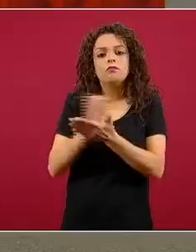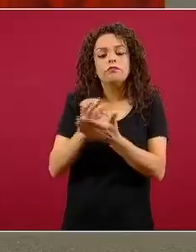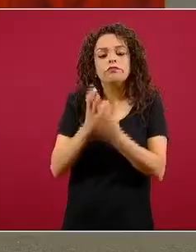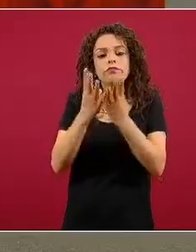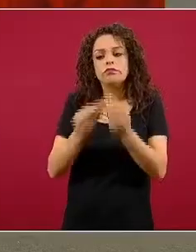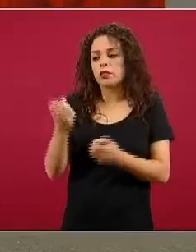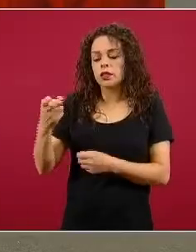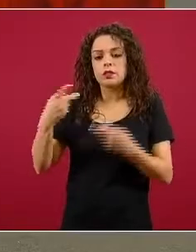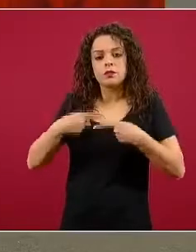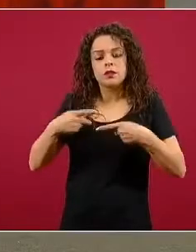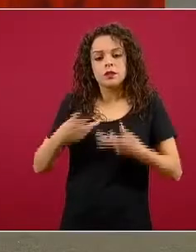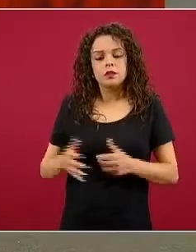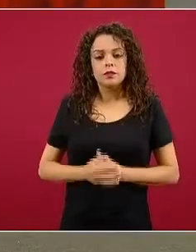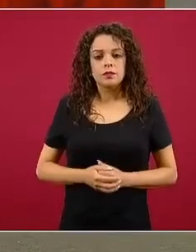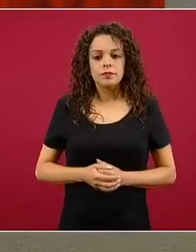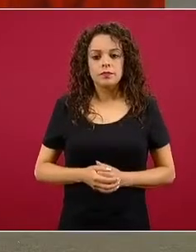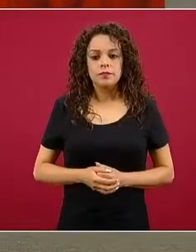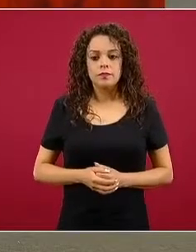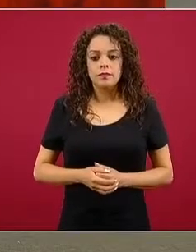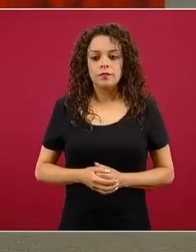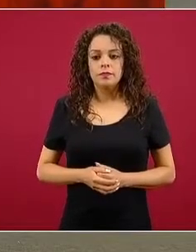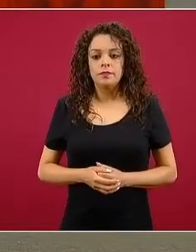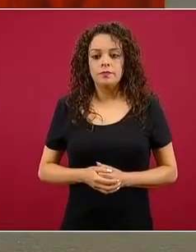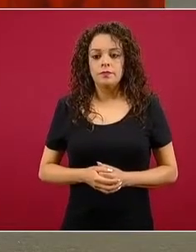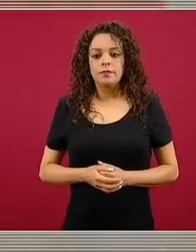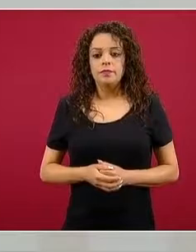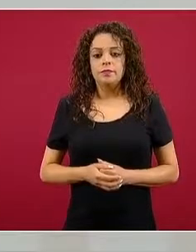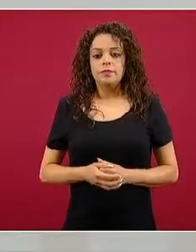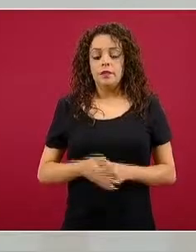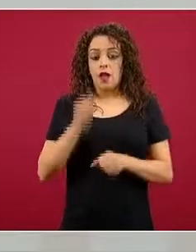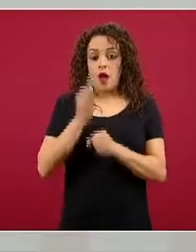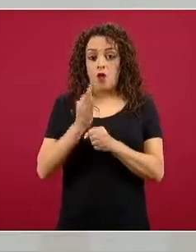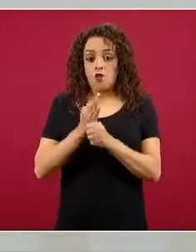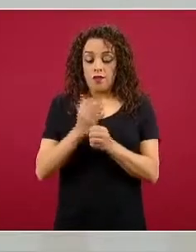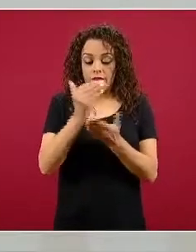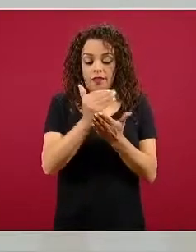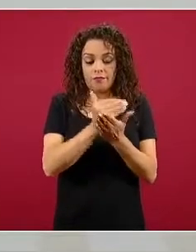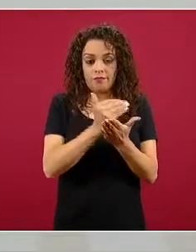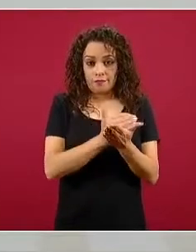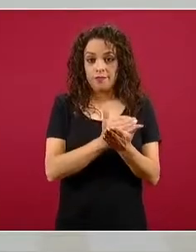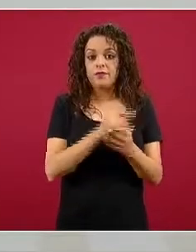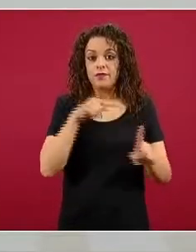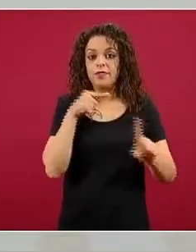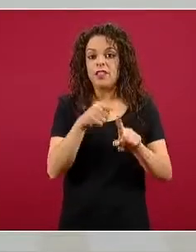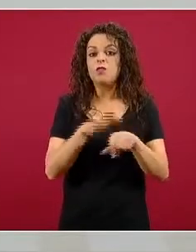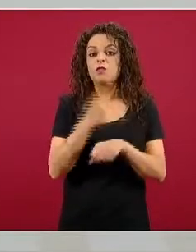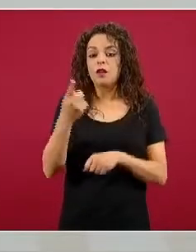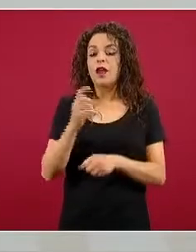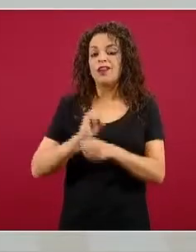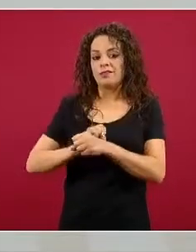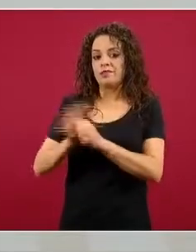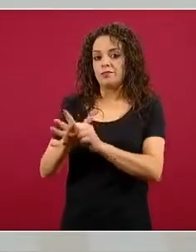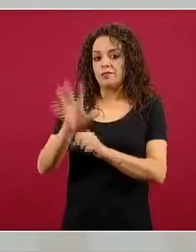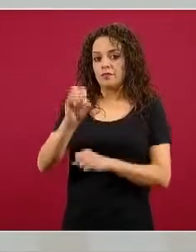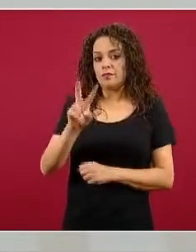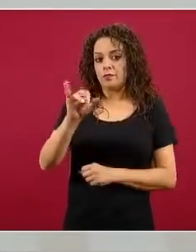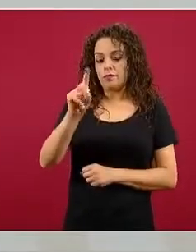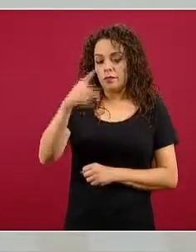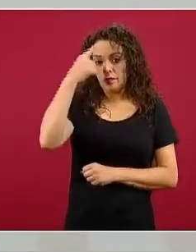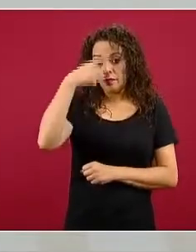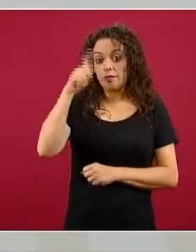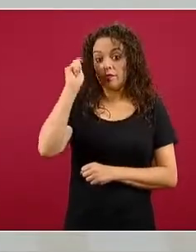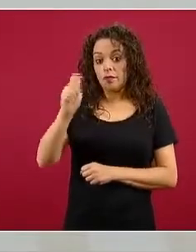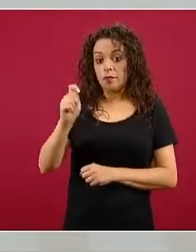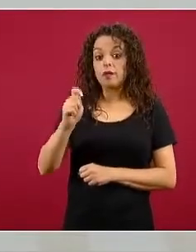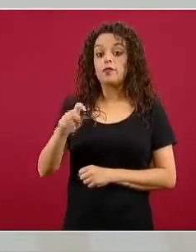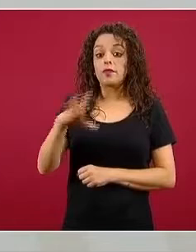Ok. Básicamente esos lineamientos fueron ahorita con COVID para evitar que existiera esta probabilidad de contagio de las personas